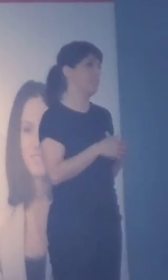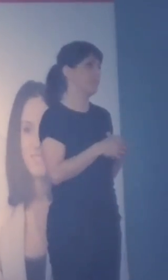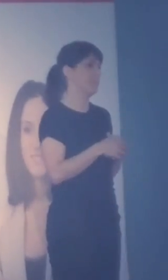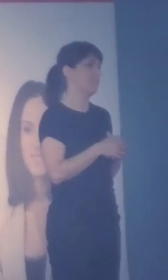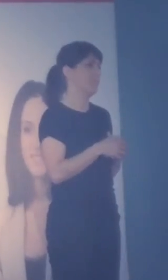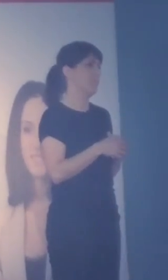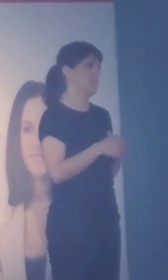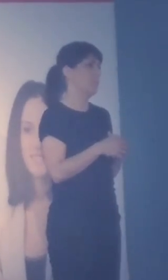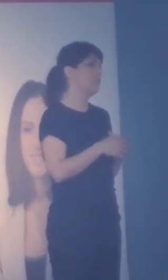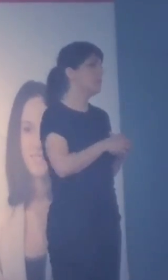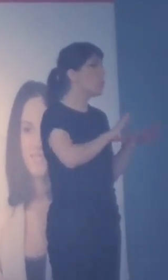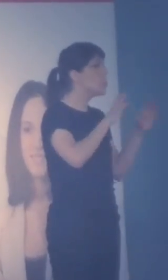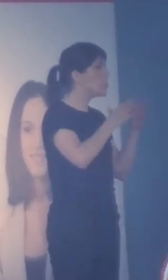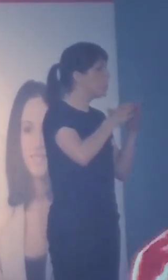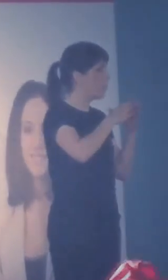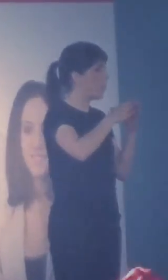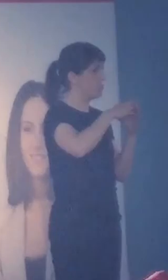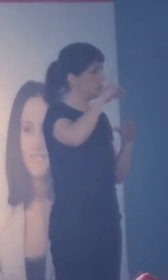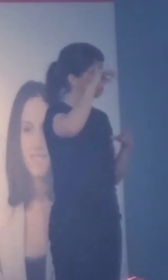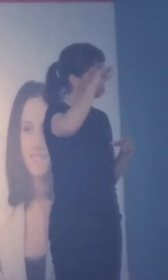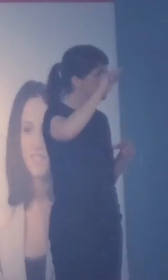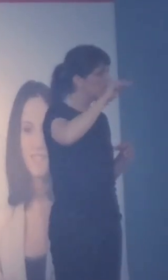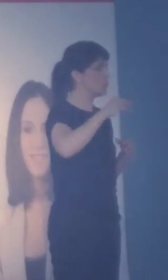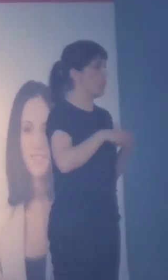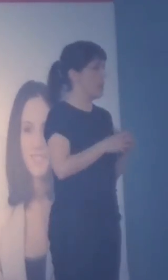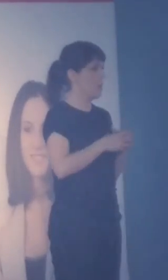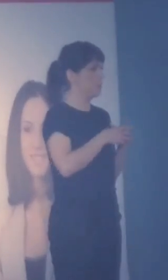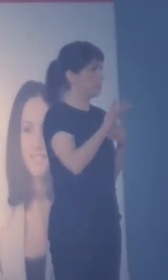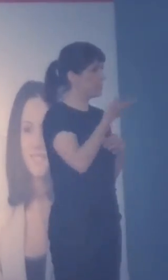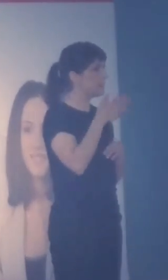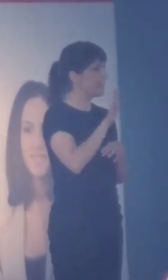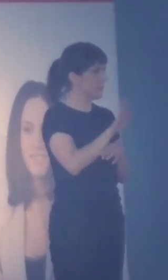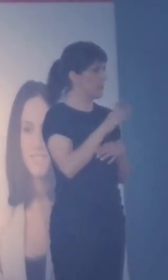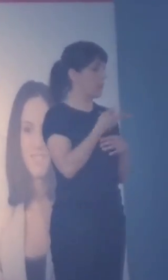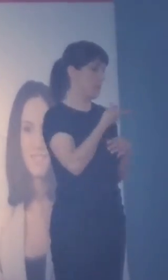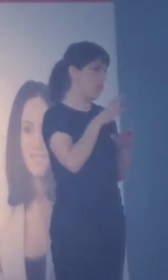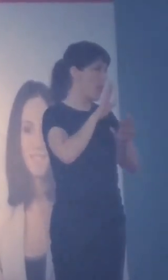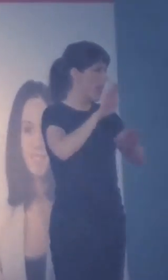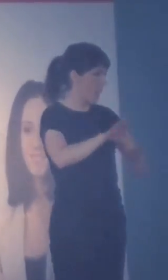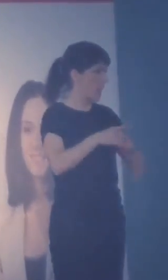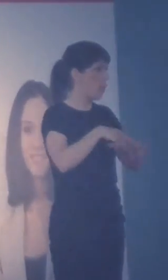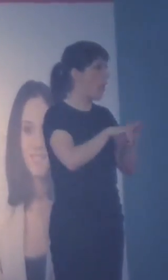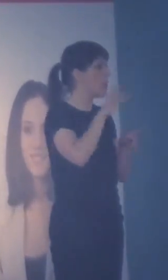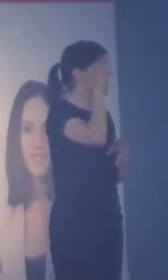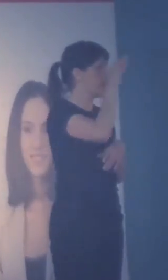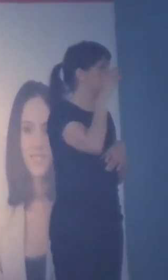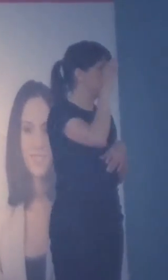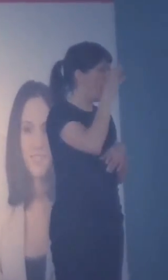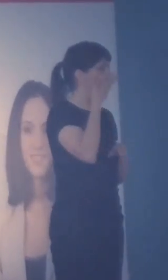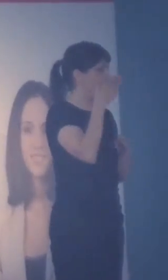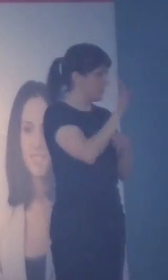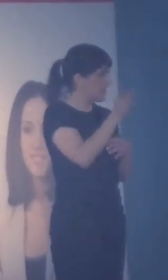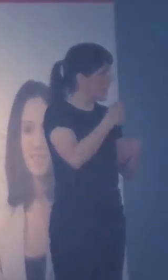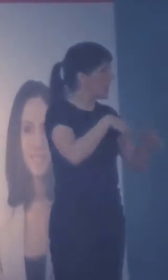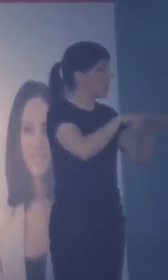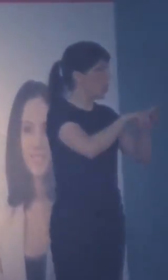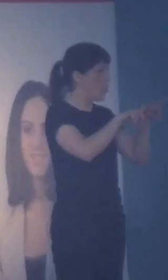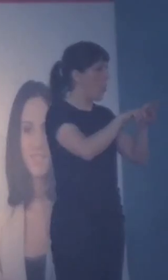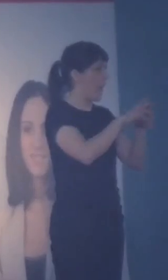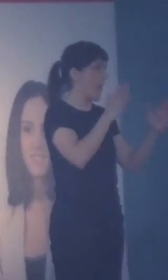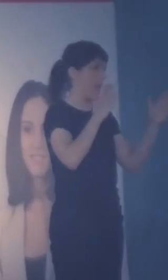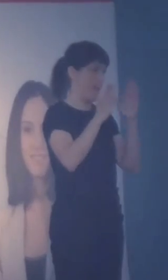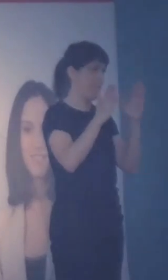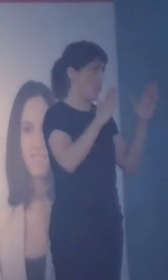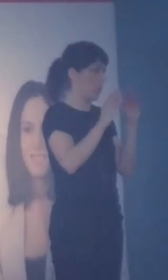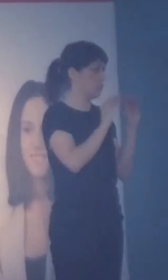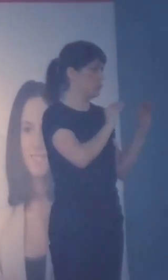a intelectualidad leal, como representó Castelao, no sé un tiempo, hay muchas cosas que unen las